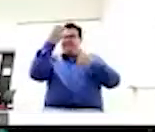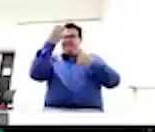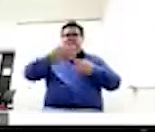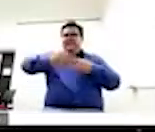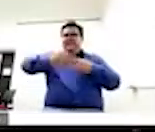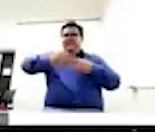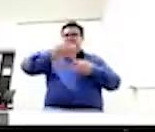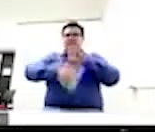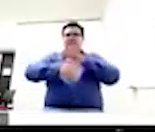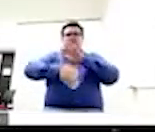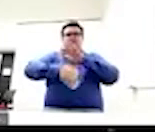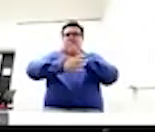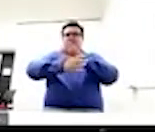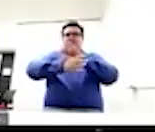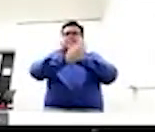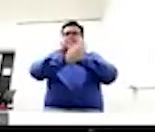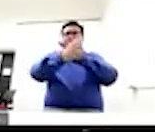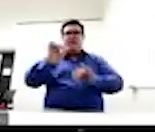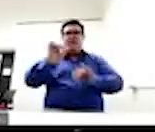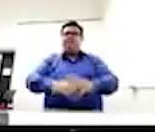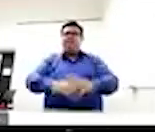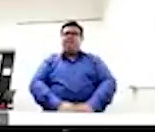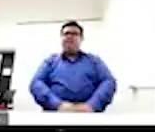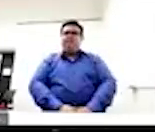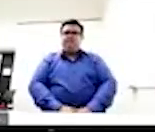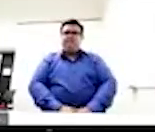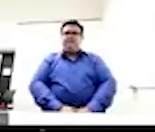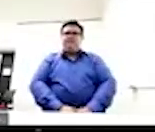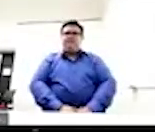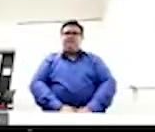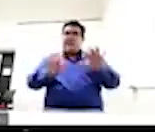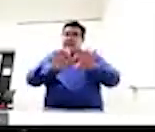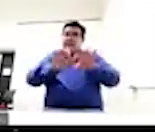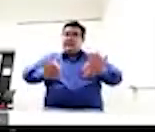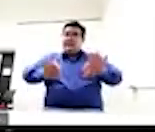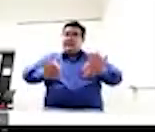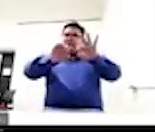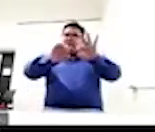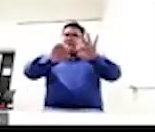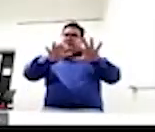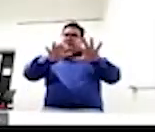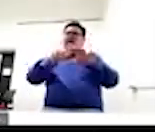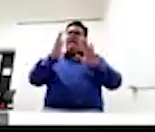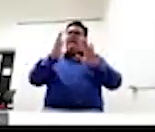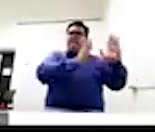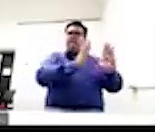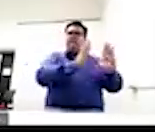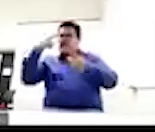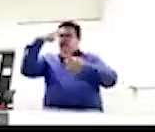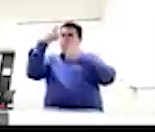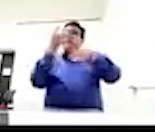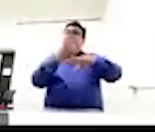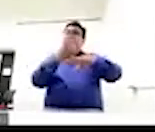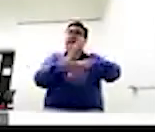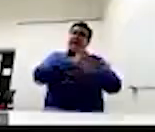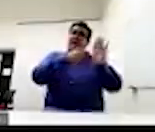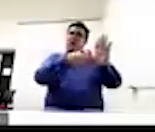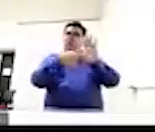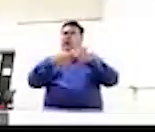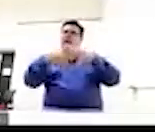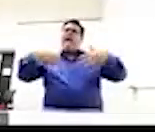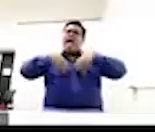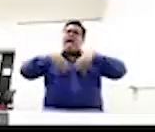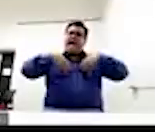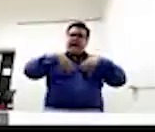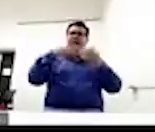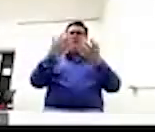siendo. A través del recorrido de estas tres series que he seleccionado a propósito, Animales de Poder, Mundo Intermedio